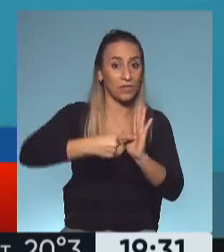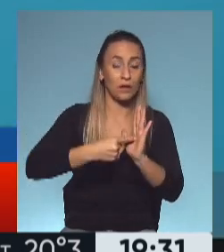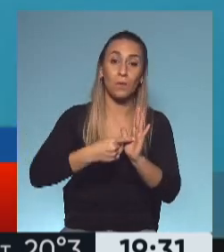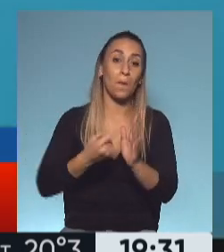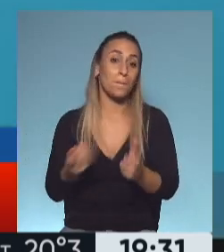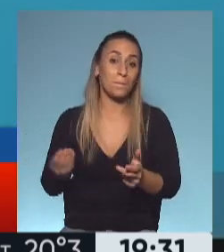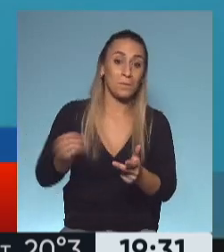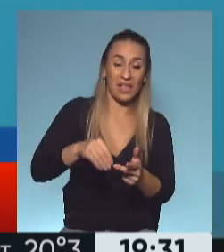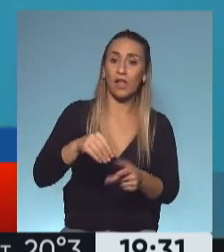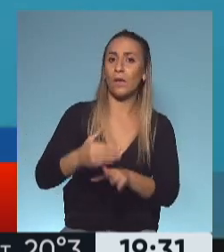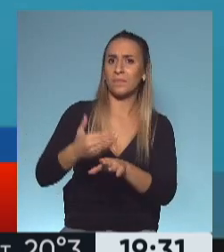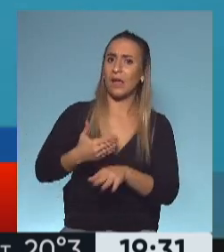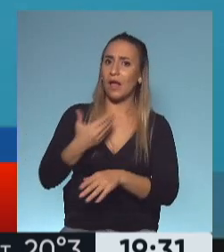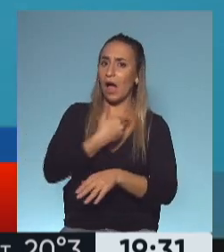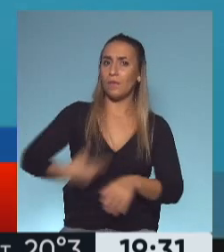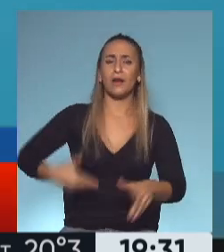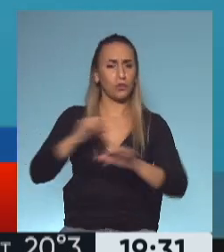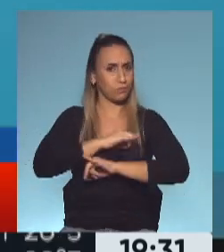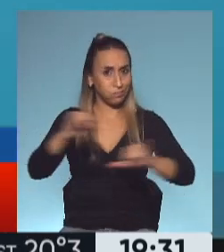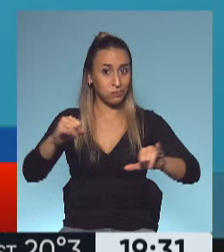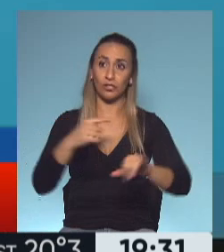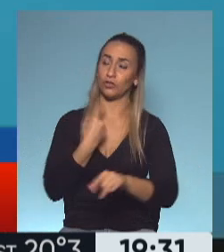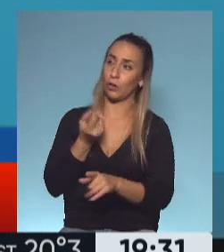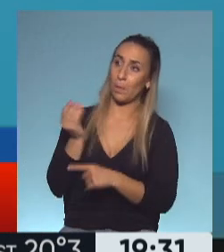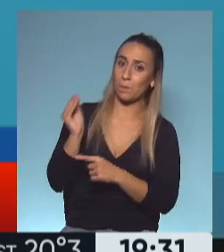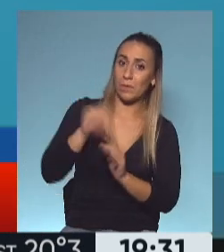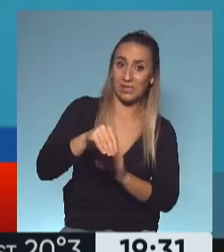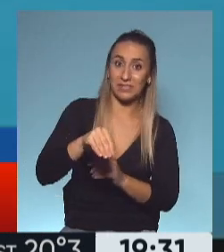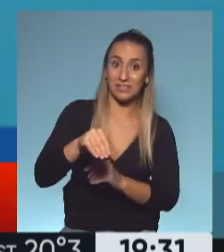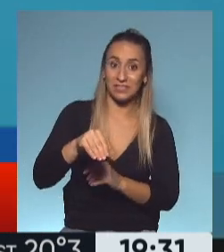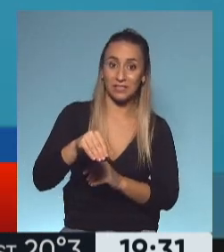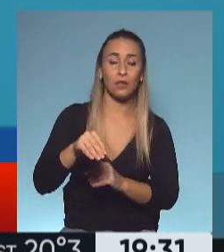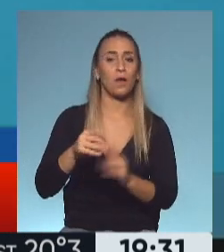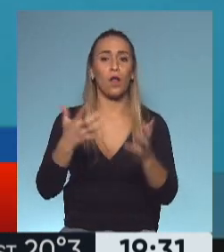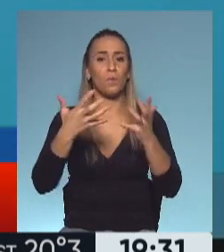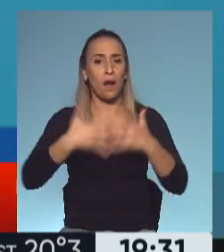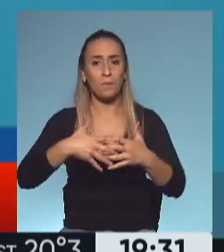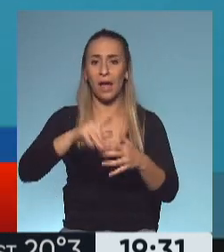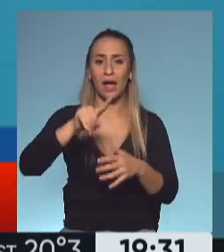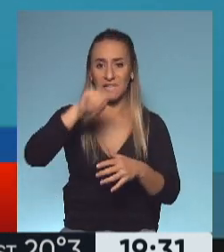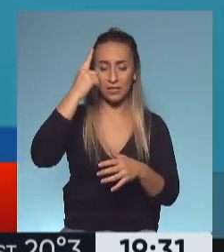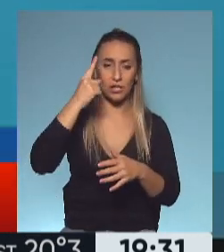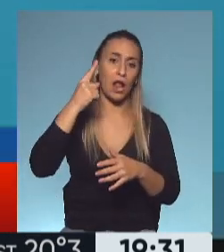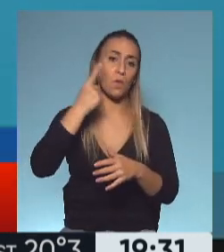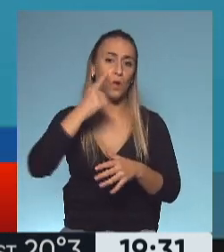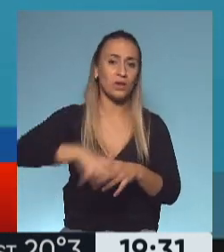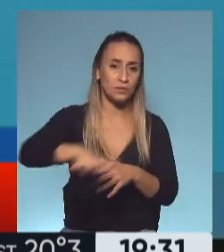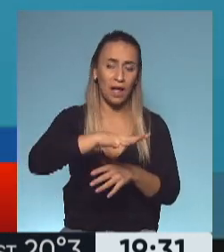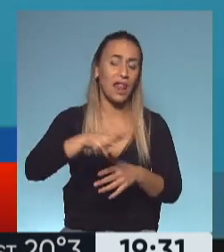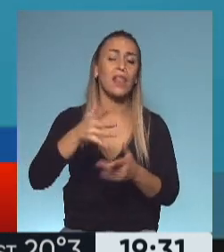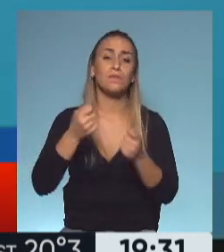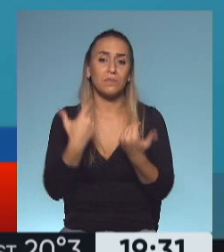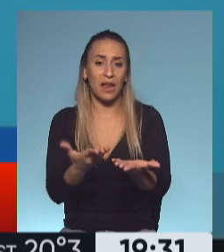a los anuncios que hoy hizo Alberto y a los programas nacionales que están funcionando, tanto en materia social como en